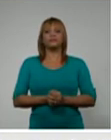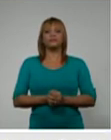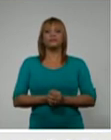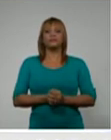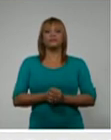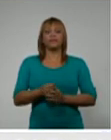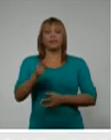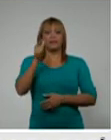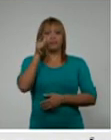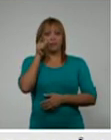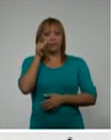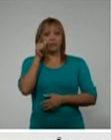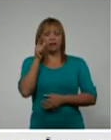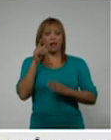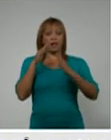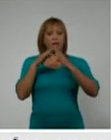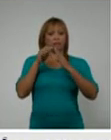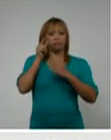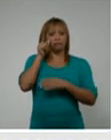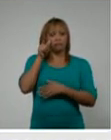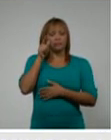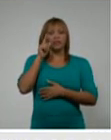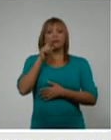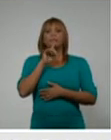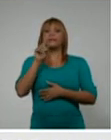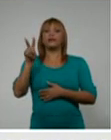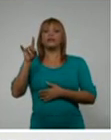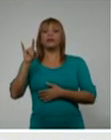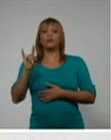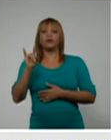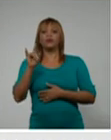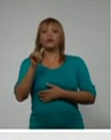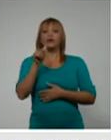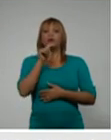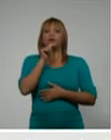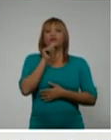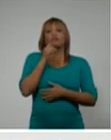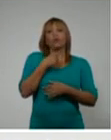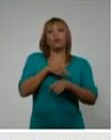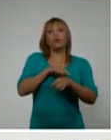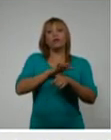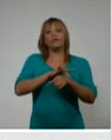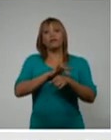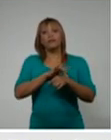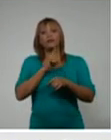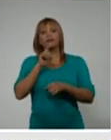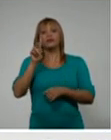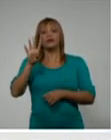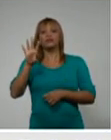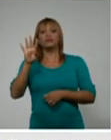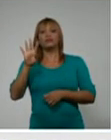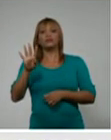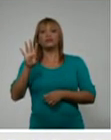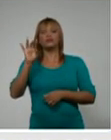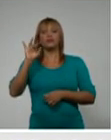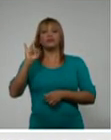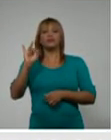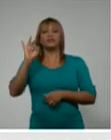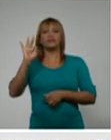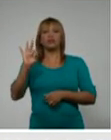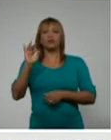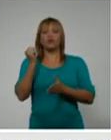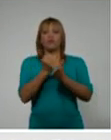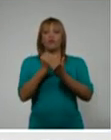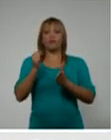vigilancia 29, sospechosos 478 y confirmados